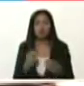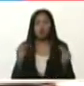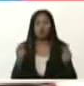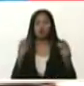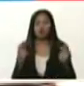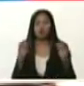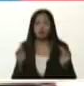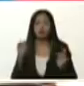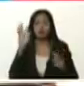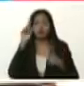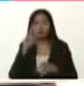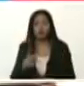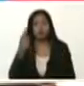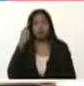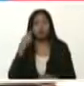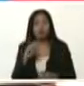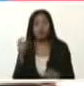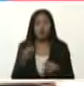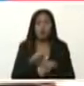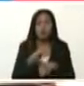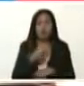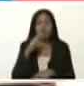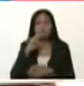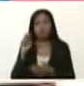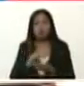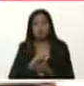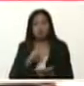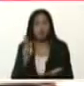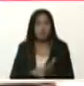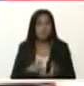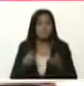diaria. Y nosotros en el gobierno nacional,